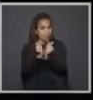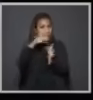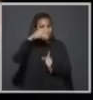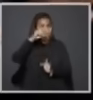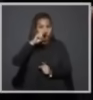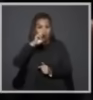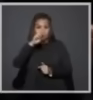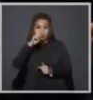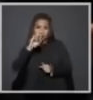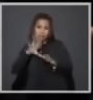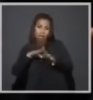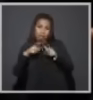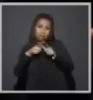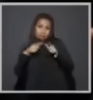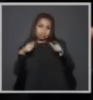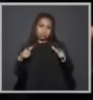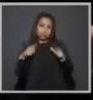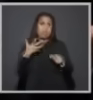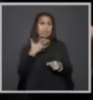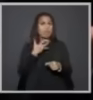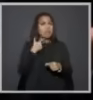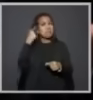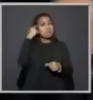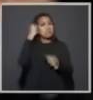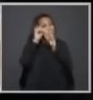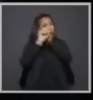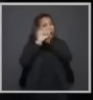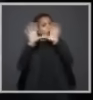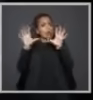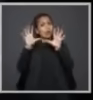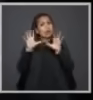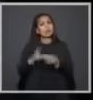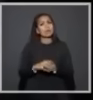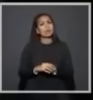tengo muy claro de que el problema